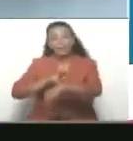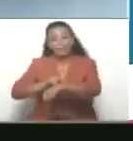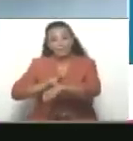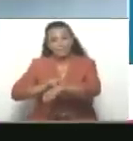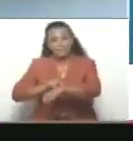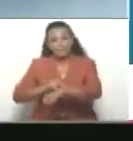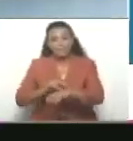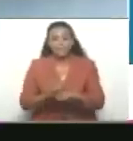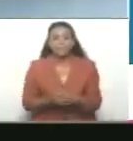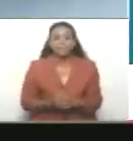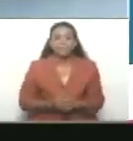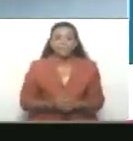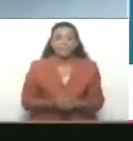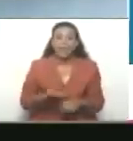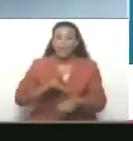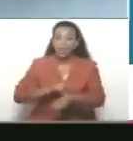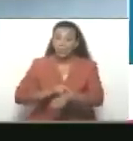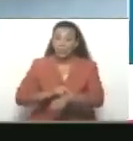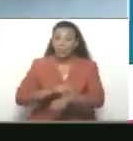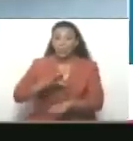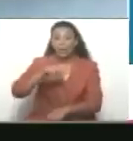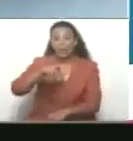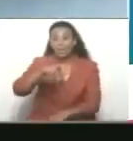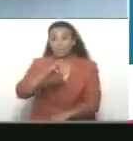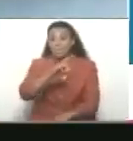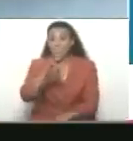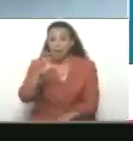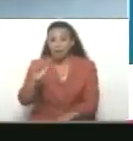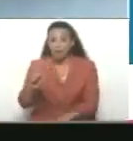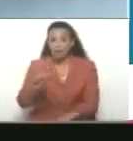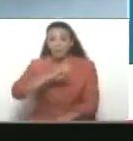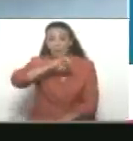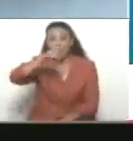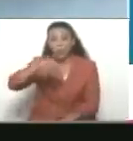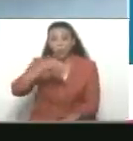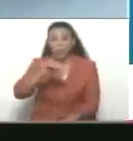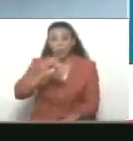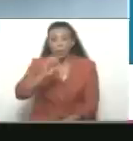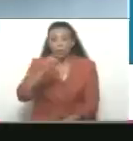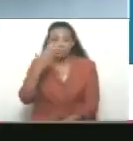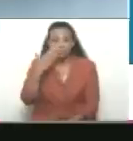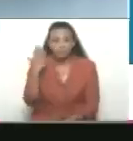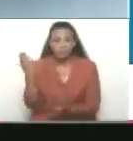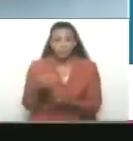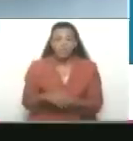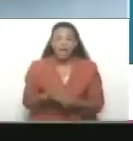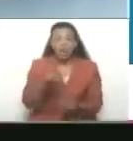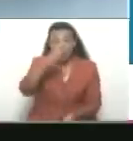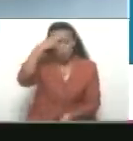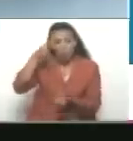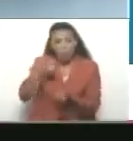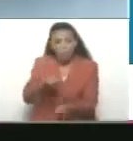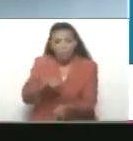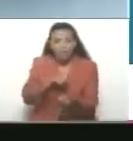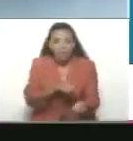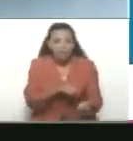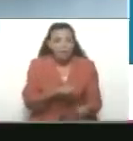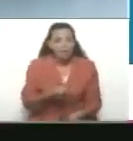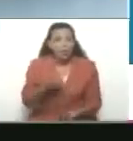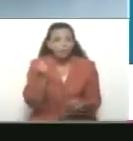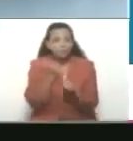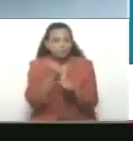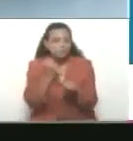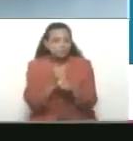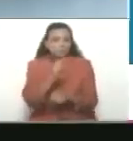gobernadora a la doctora Parra a José David a los obreros y obreras que estuvieron